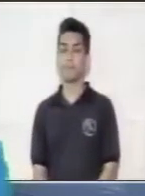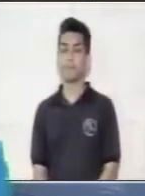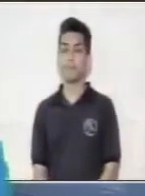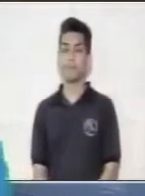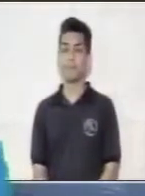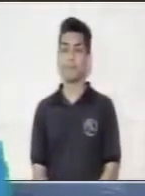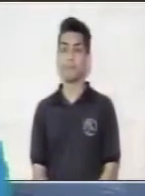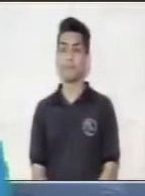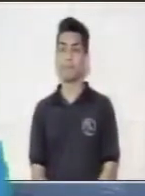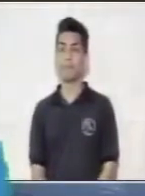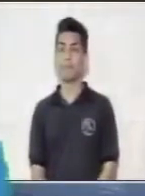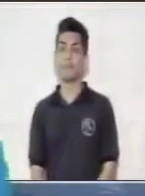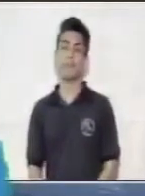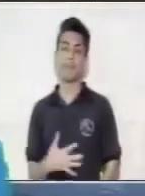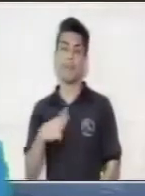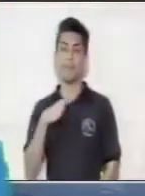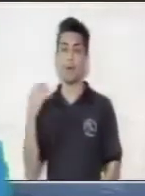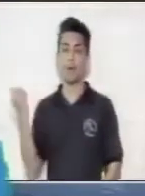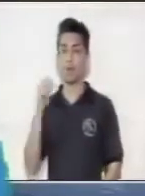Y ahí tenemos nuestro vector